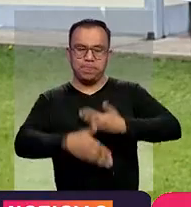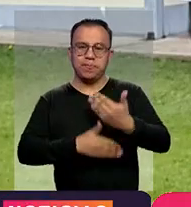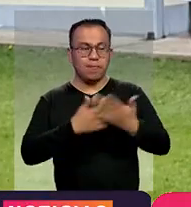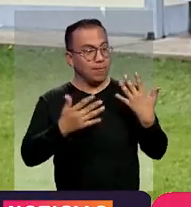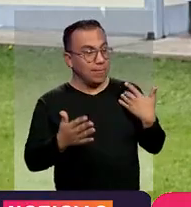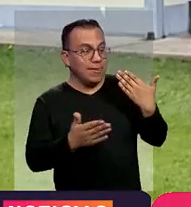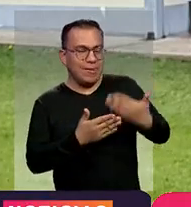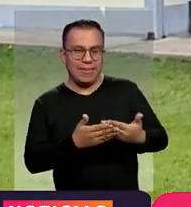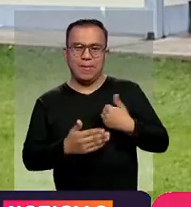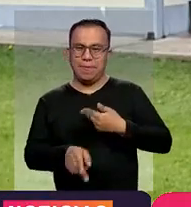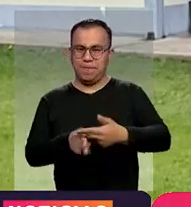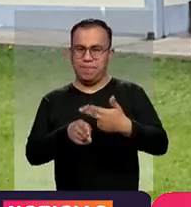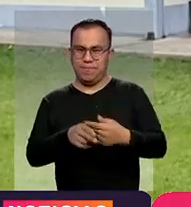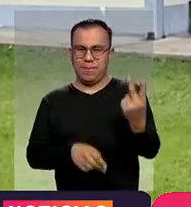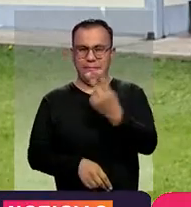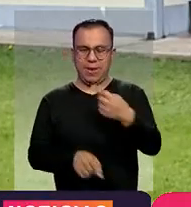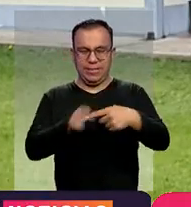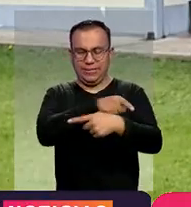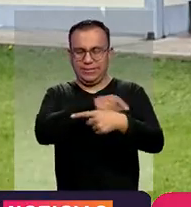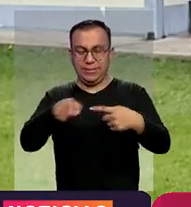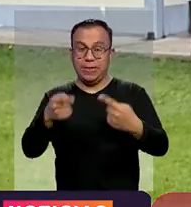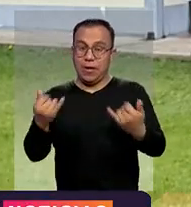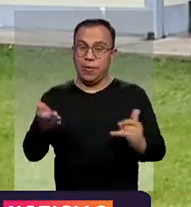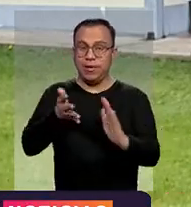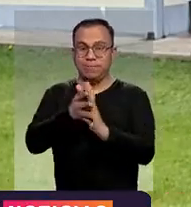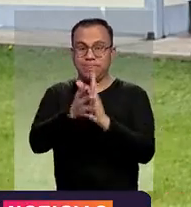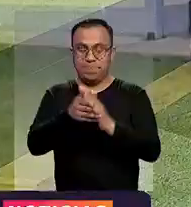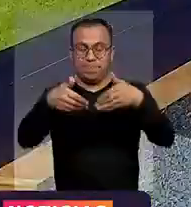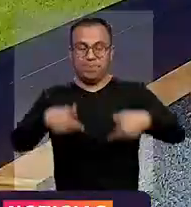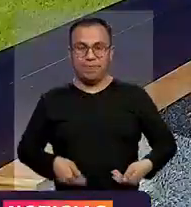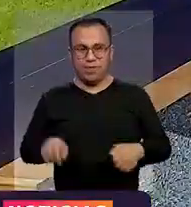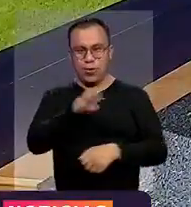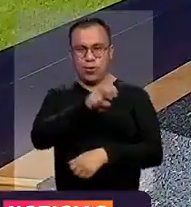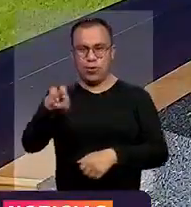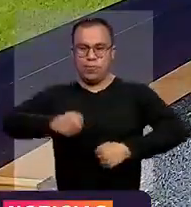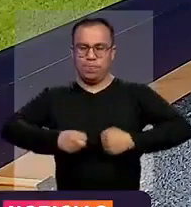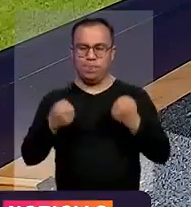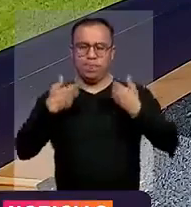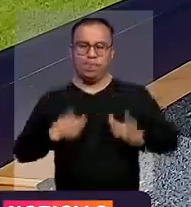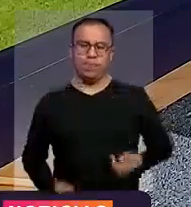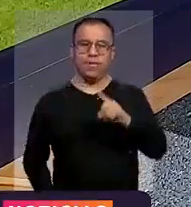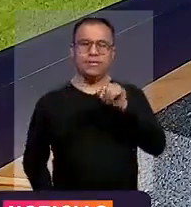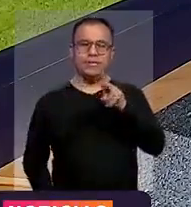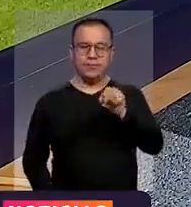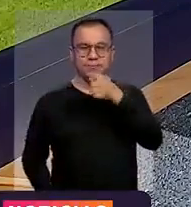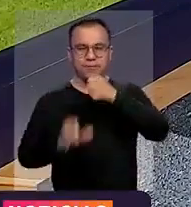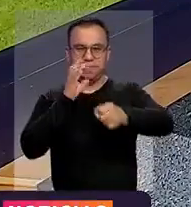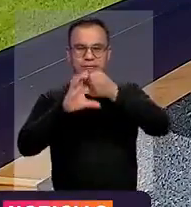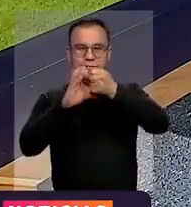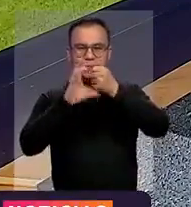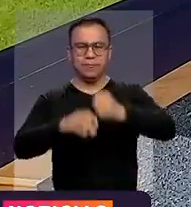hasta este próximo viernes. Esta es toda la información desde el norte de Bogotá. Esteban Bejarano, Noticias Capital. Gracias.